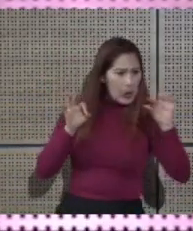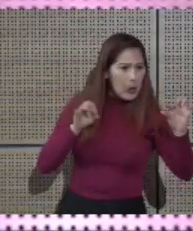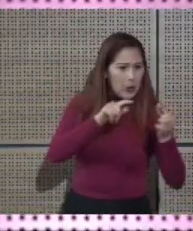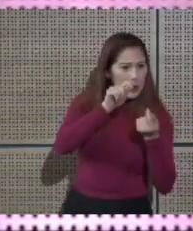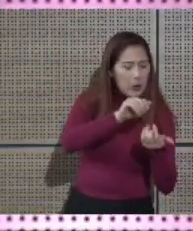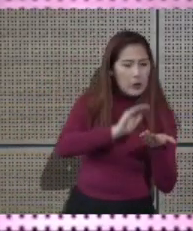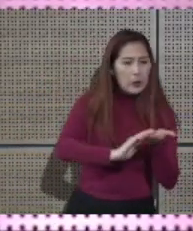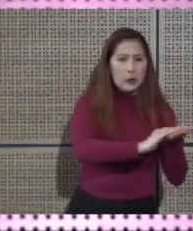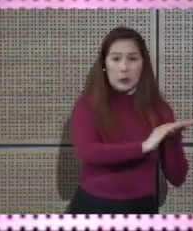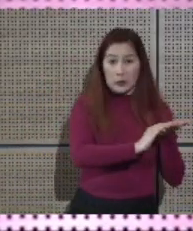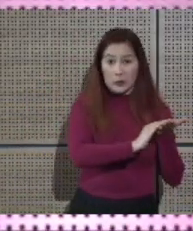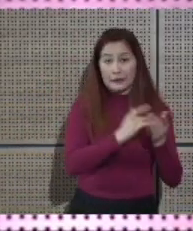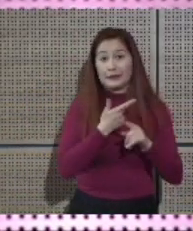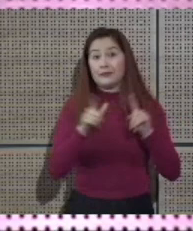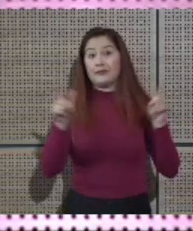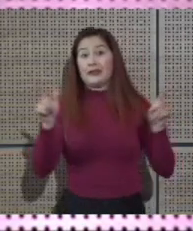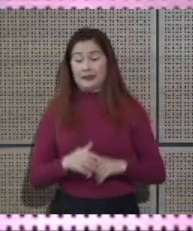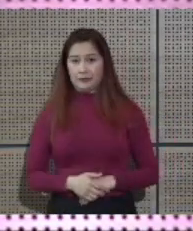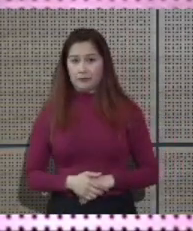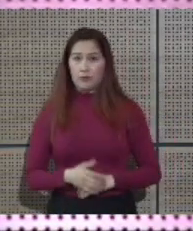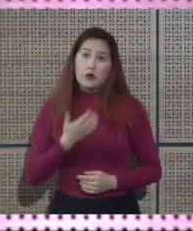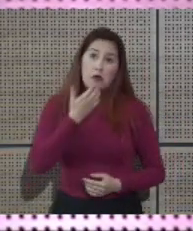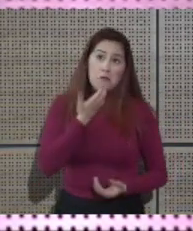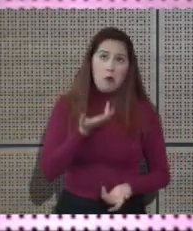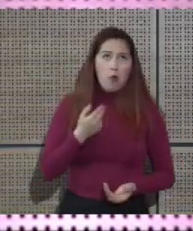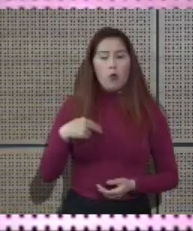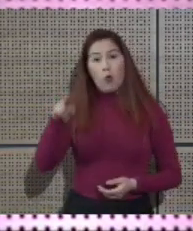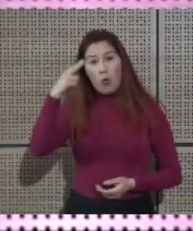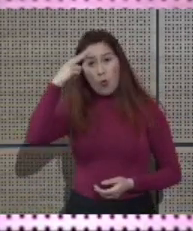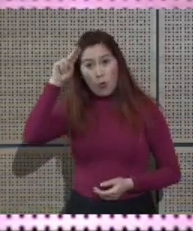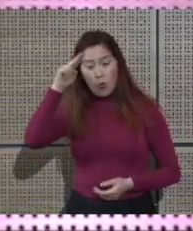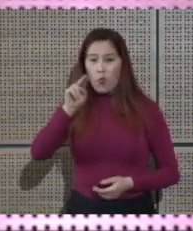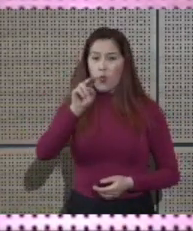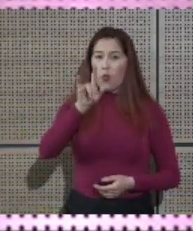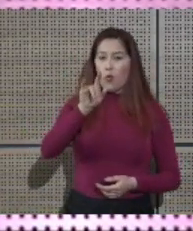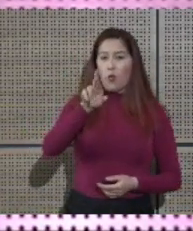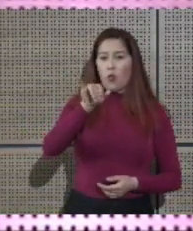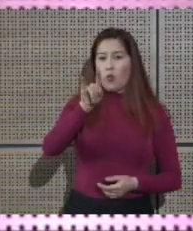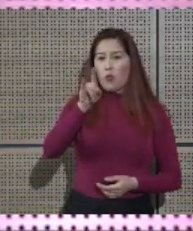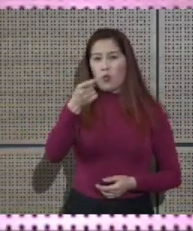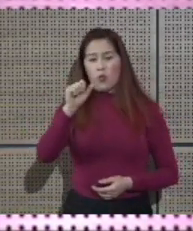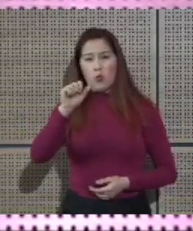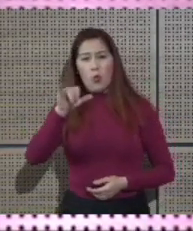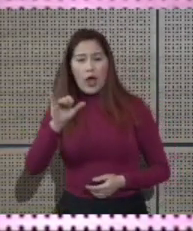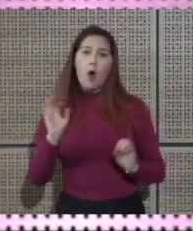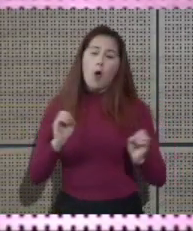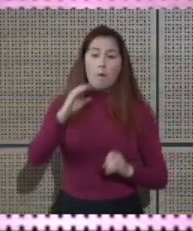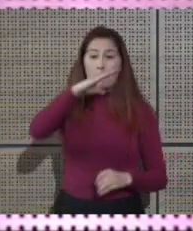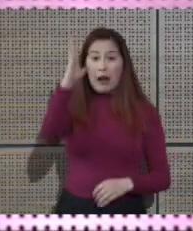y Argentina están por arriba del 30% del Producto Interno Bruto de ingreso fiscal.